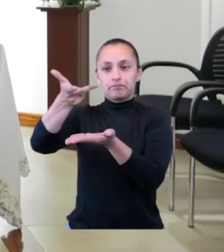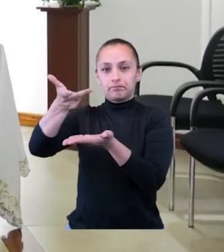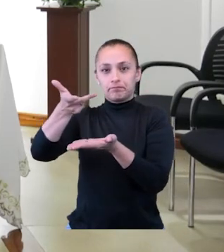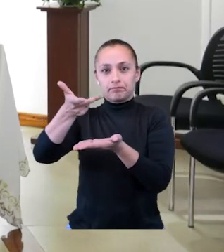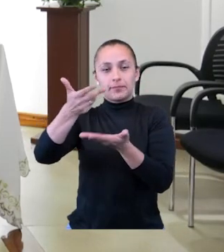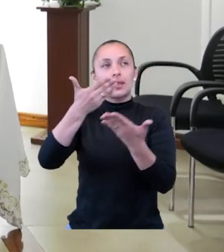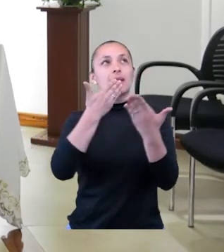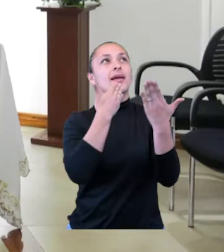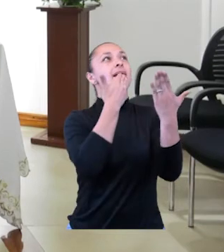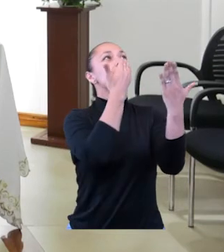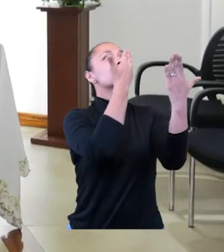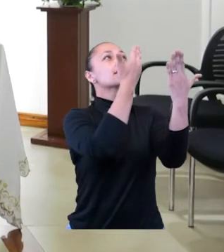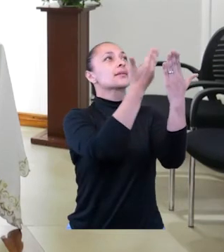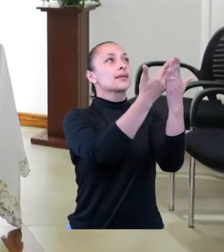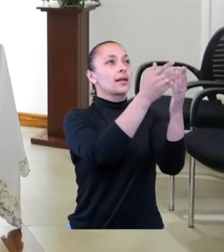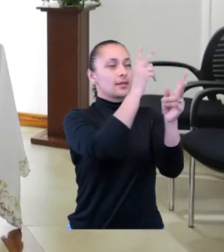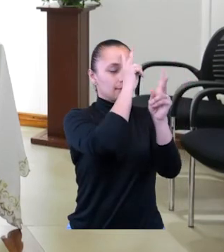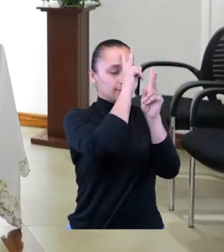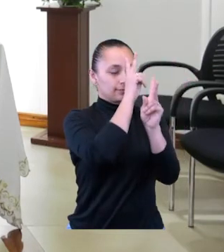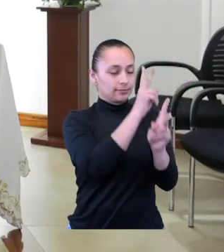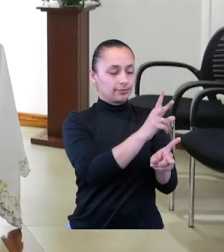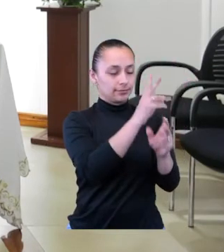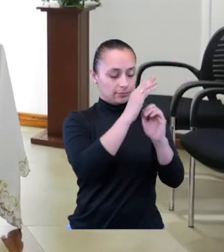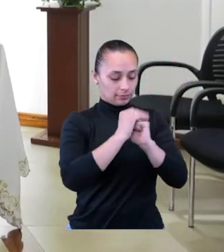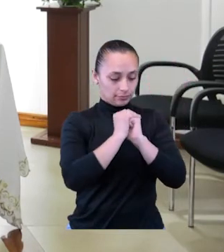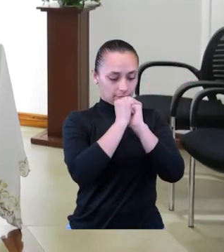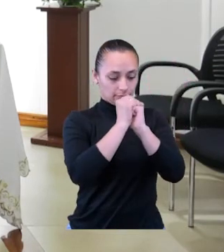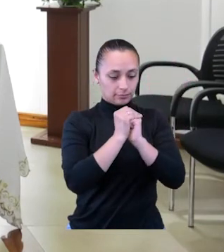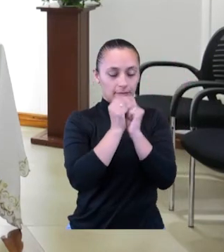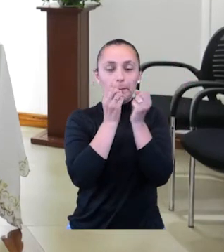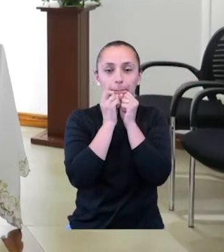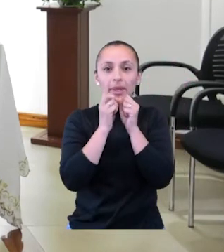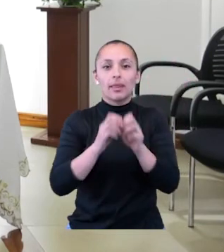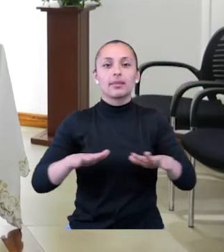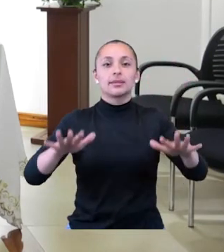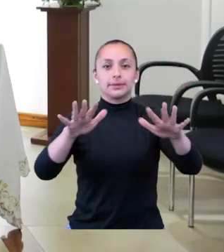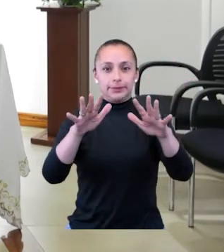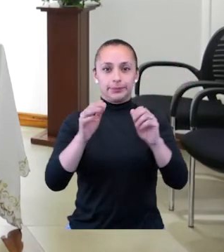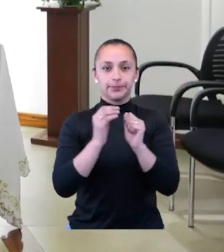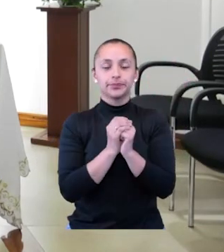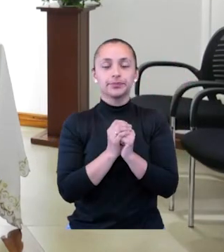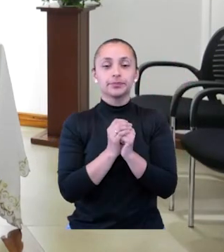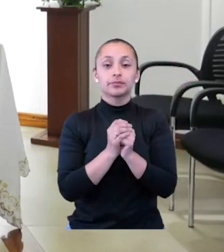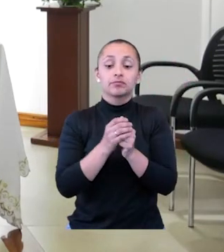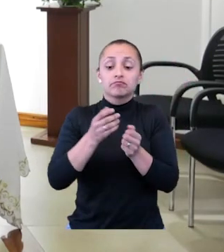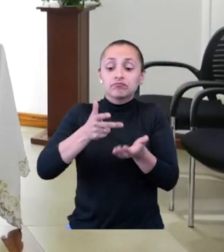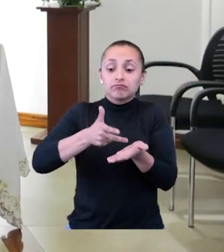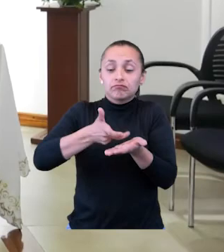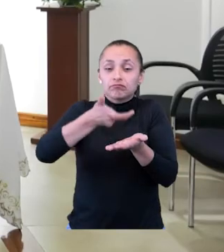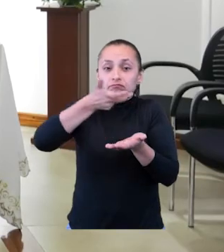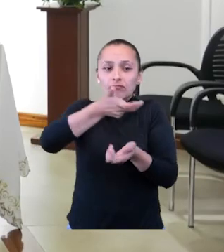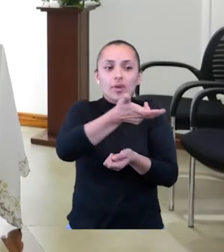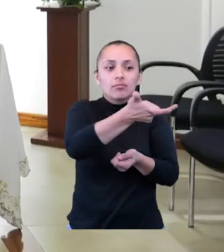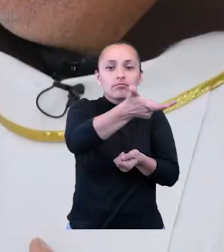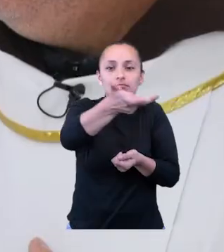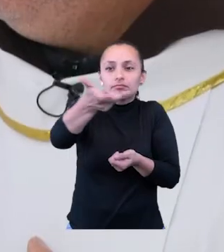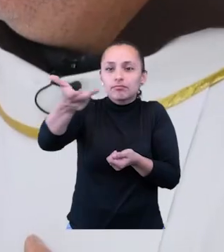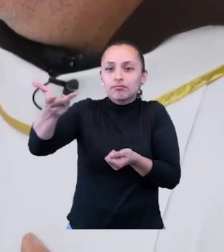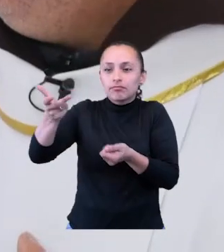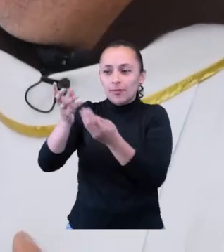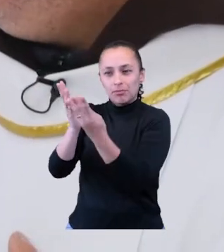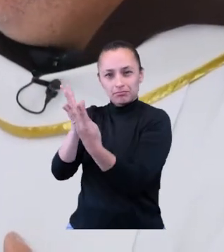le dio gracias con la plegaria de bendición y lo pasó a sus discípulos